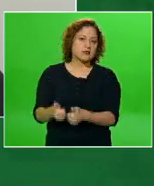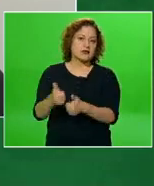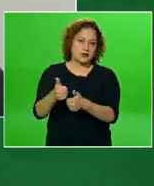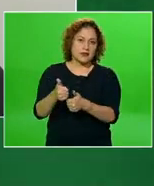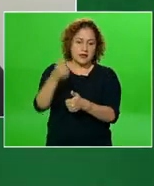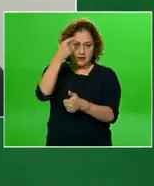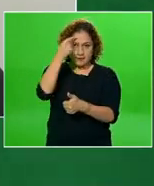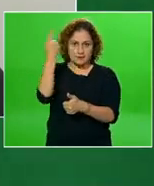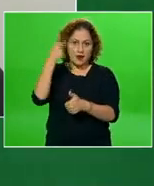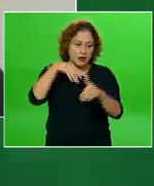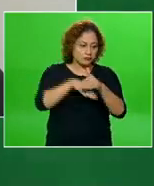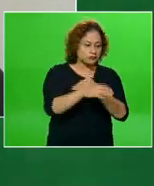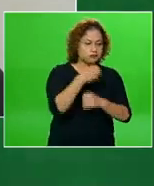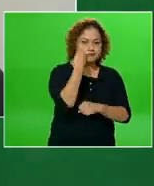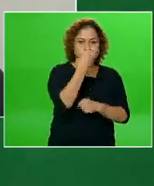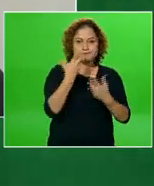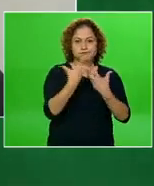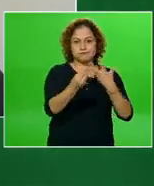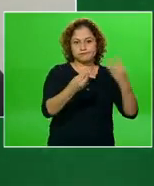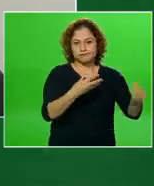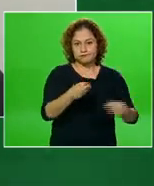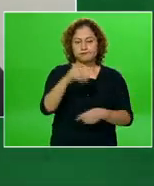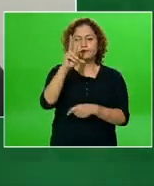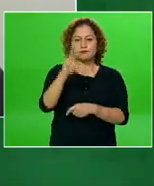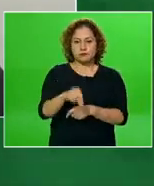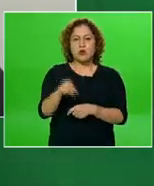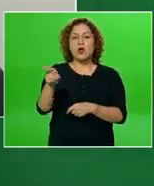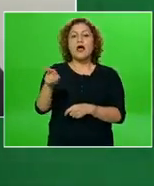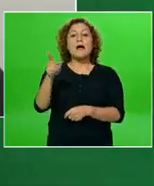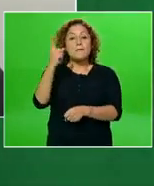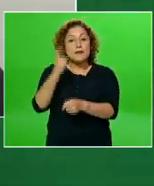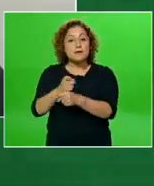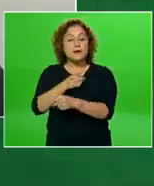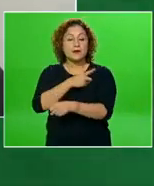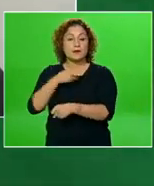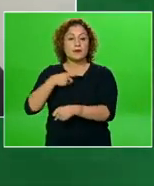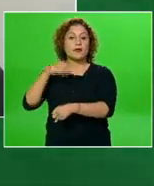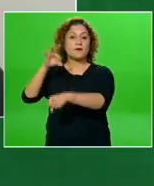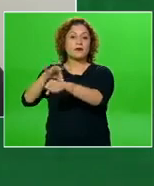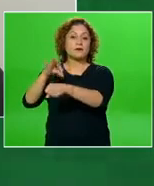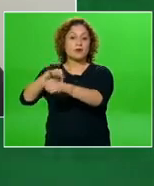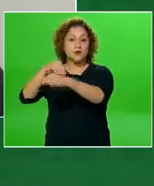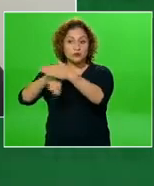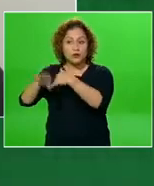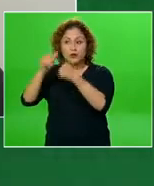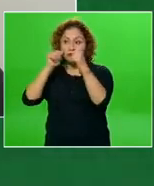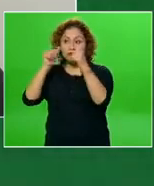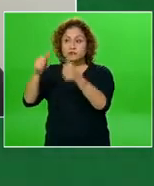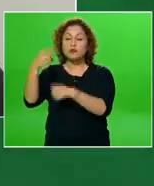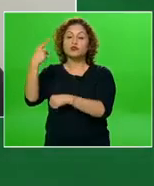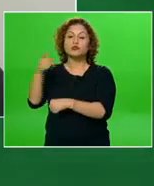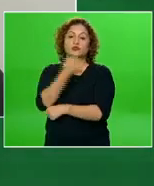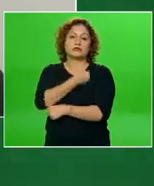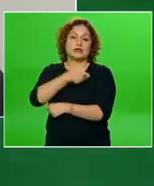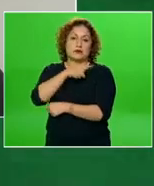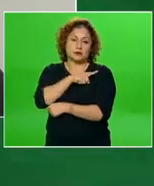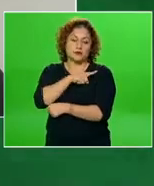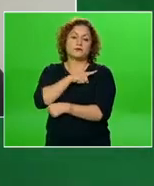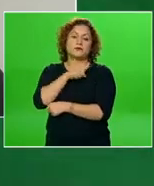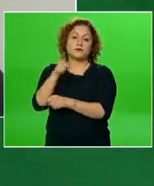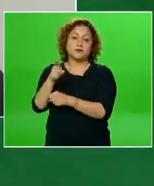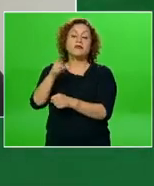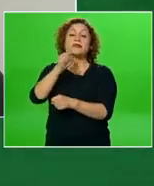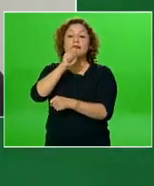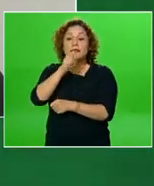así a su condición de de salud y todo tanto a través del filtro que será desde el hogar este filtro